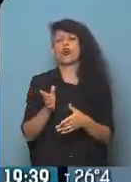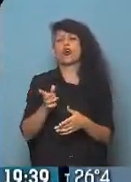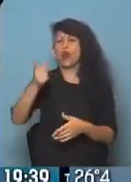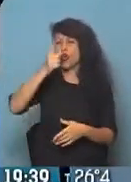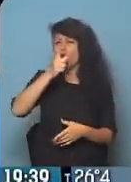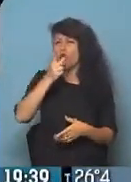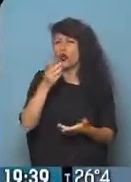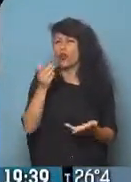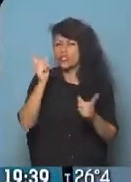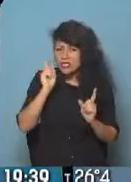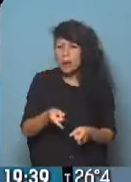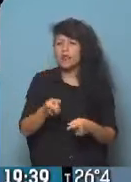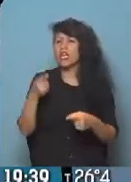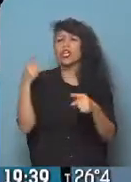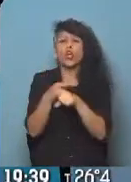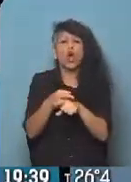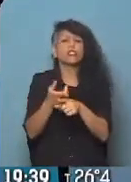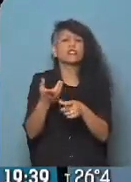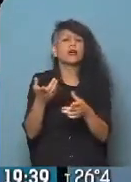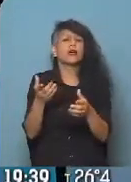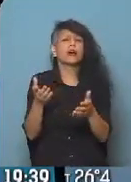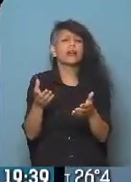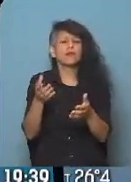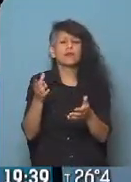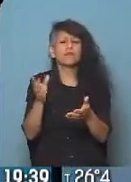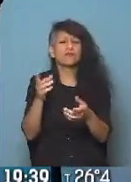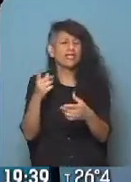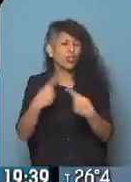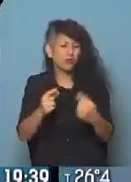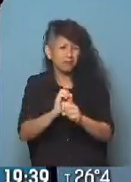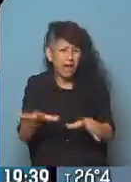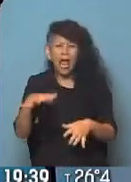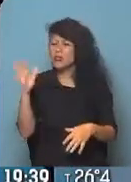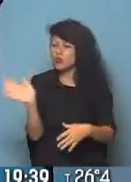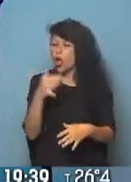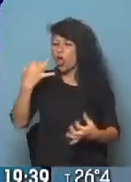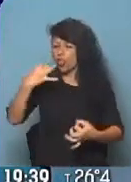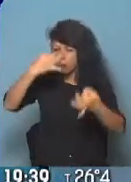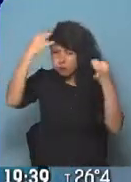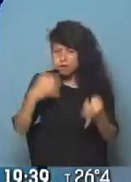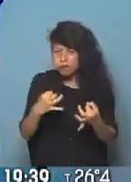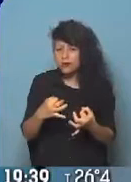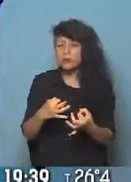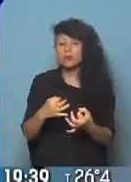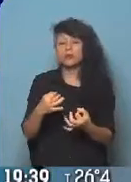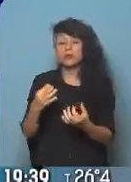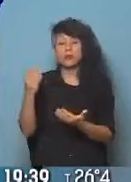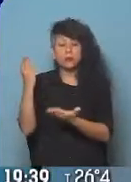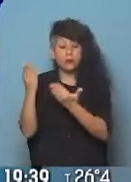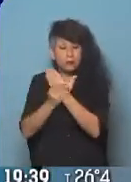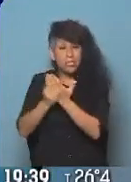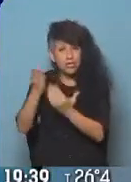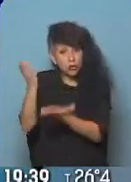y contra la impunidad el ministro ganaba no tenía un trabajo muy bueno ha impulsado de leyes que nosotros hemos convertido ley que hoy